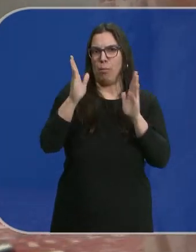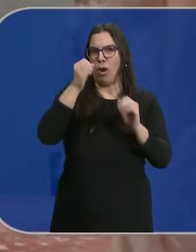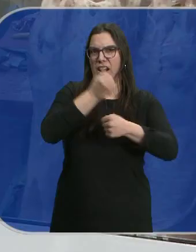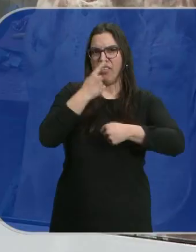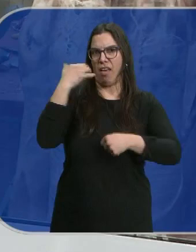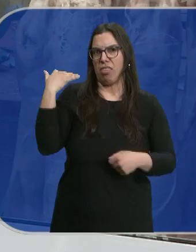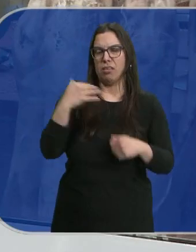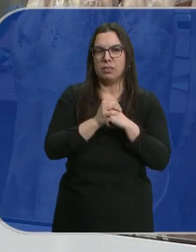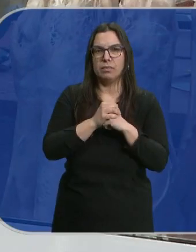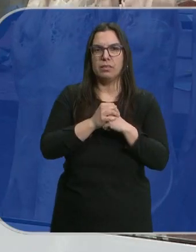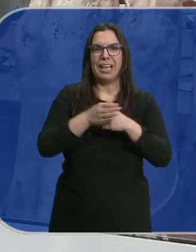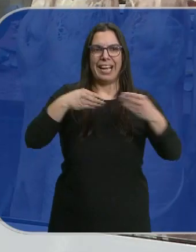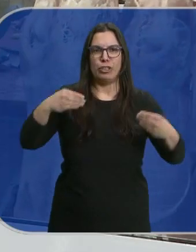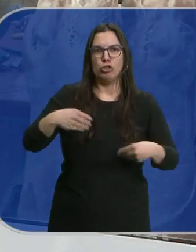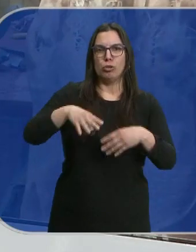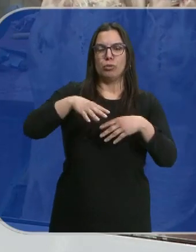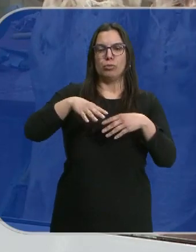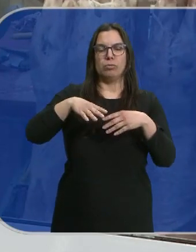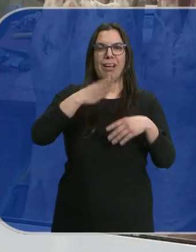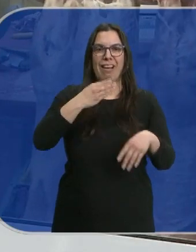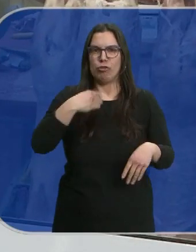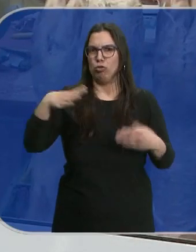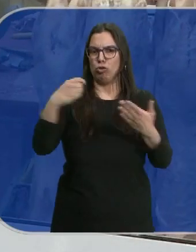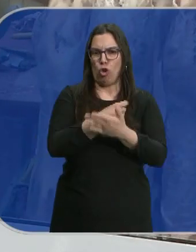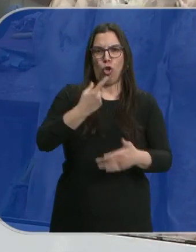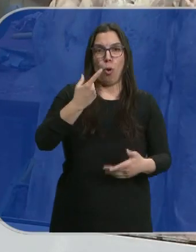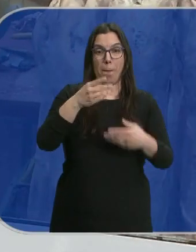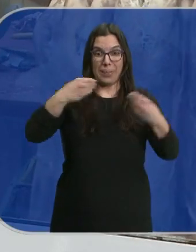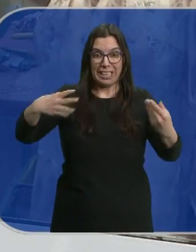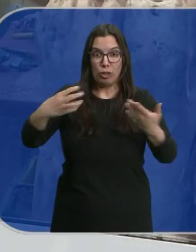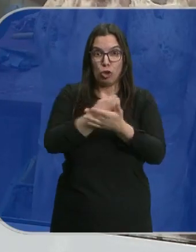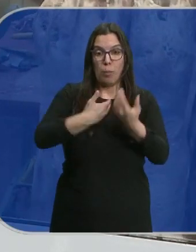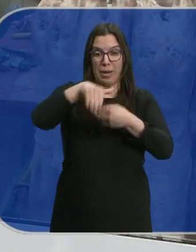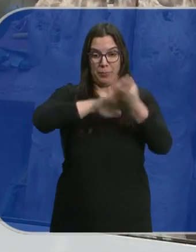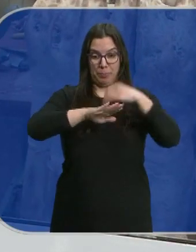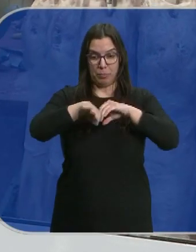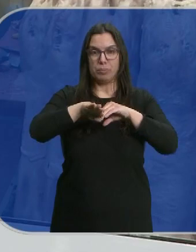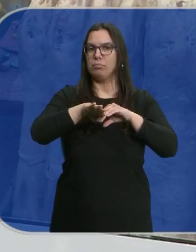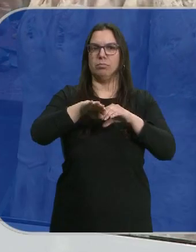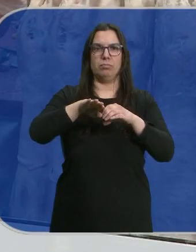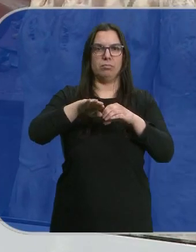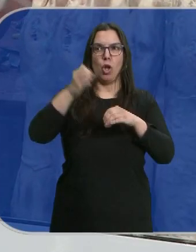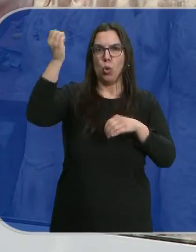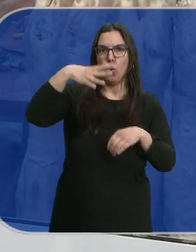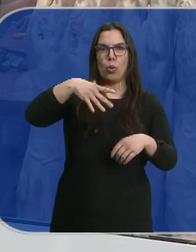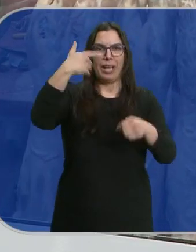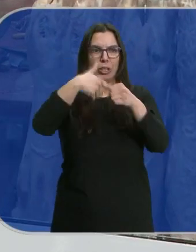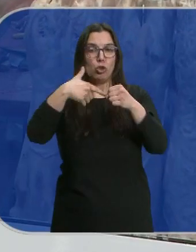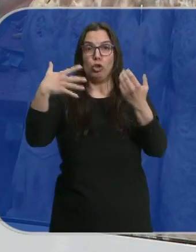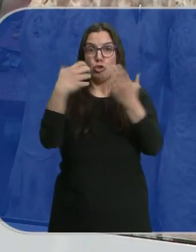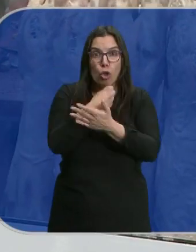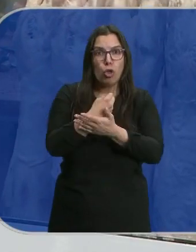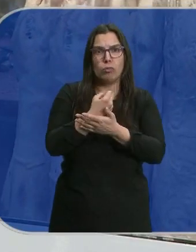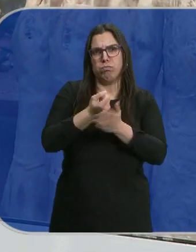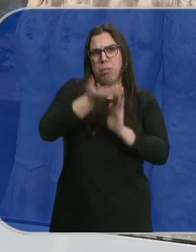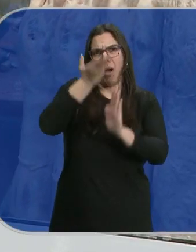Cartón, plástico, ha subido, eso sí que ha subido muchísimo. Todo lo que necesitamos para ponernos en marcha a diario, luz, gasoil,